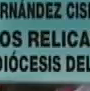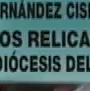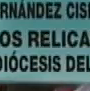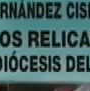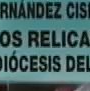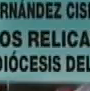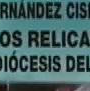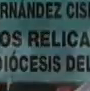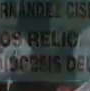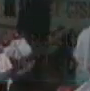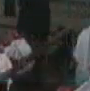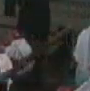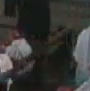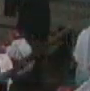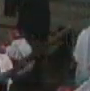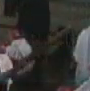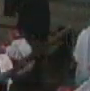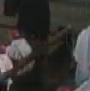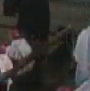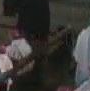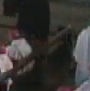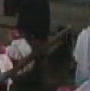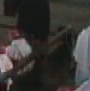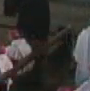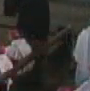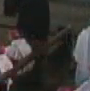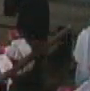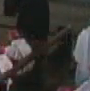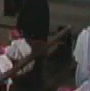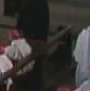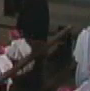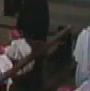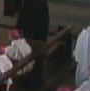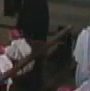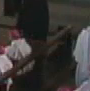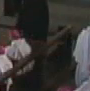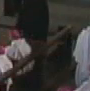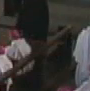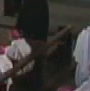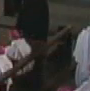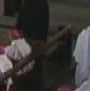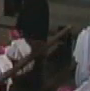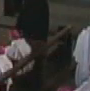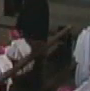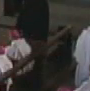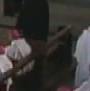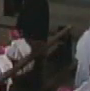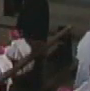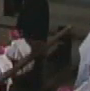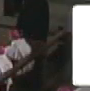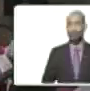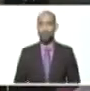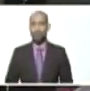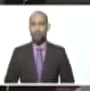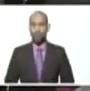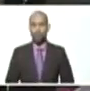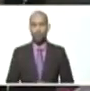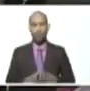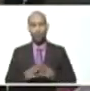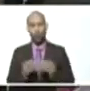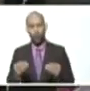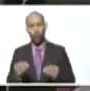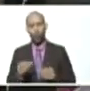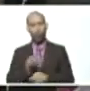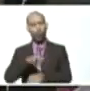va a hacer entrega de un obsequio al señor nuncio apostólico en nombre de todos los devotos de